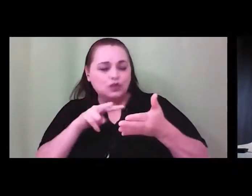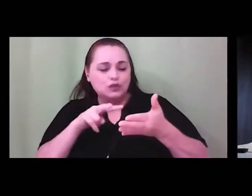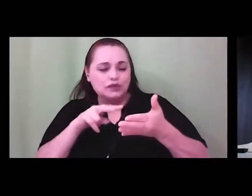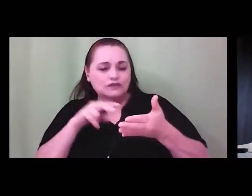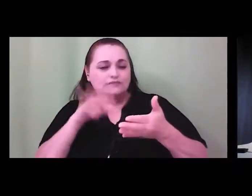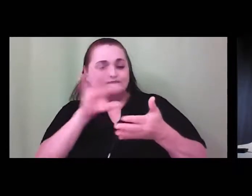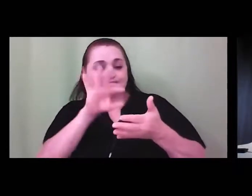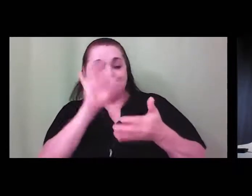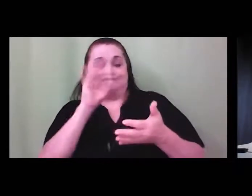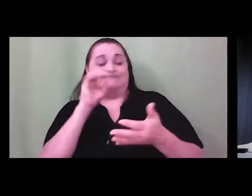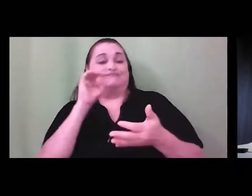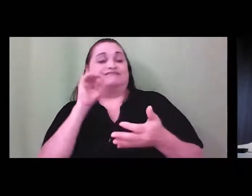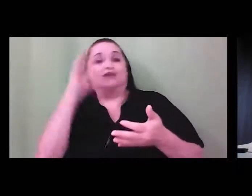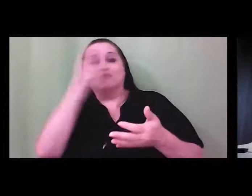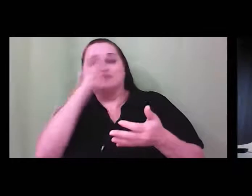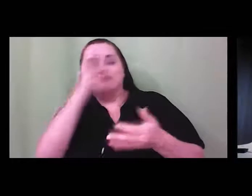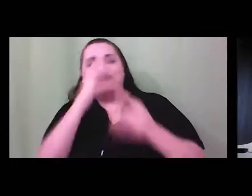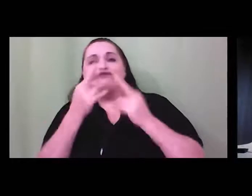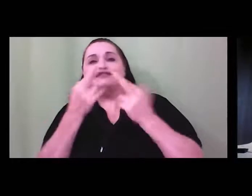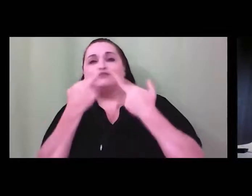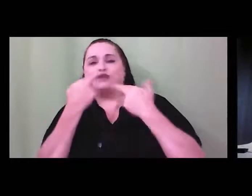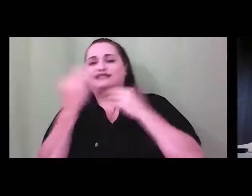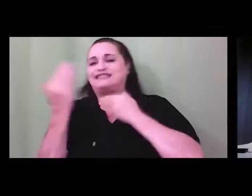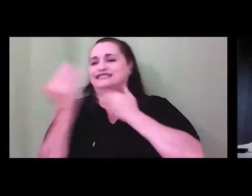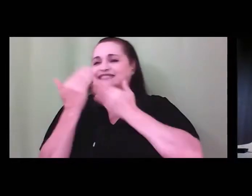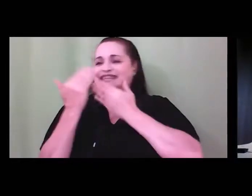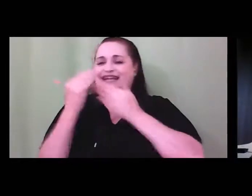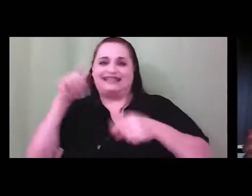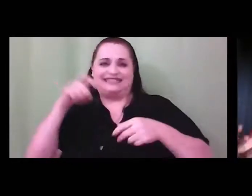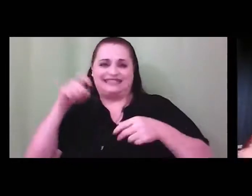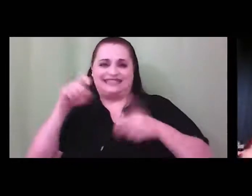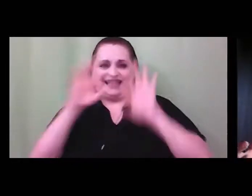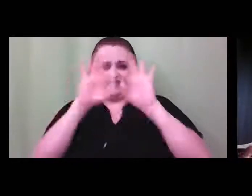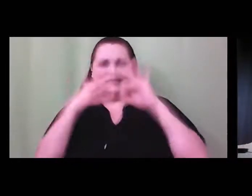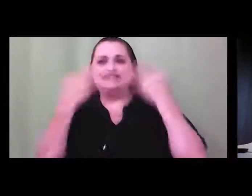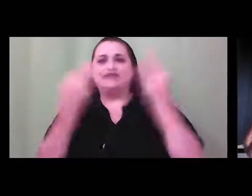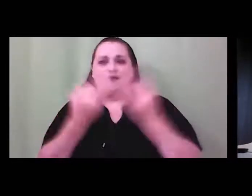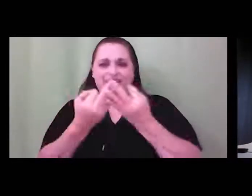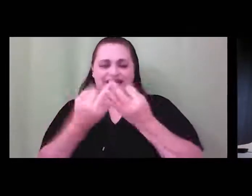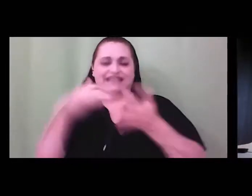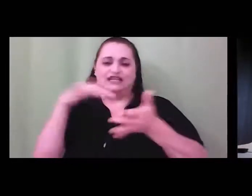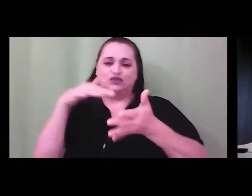buscar respuestas que se acerquen a las necesidades de las familias, de los